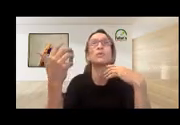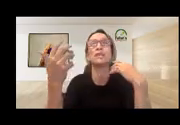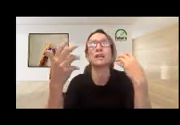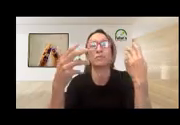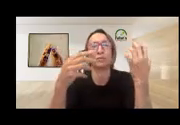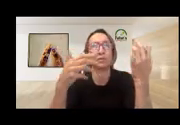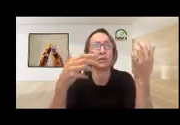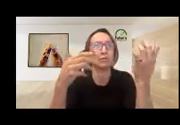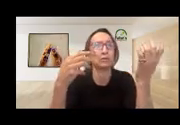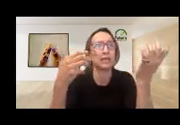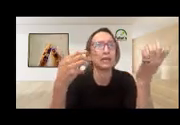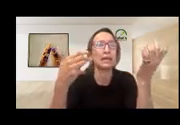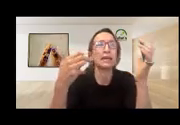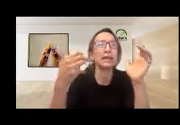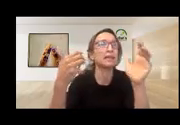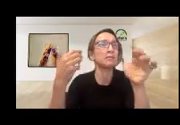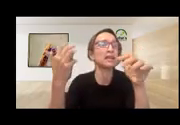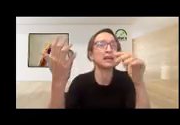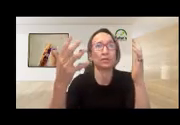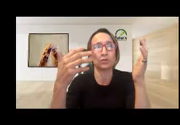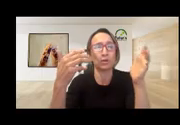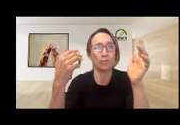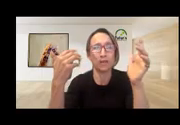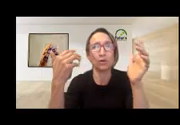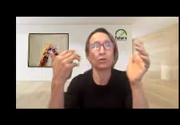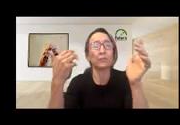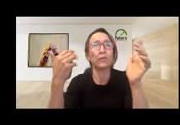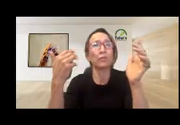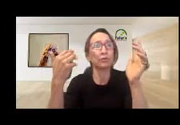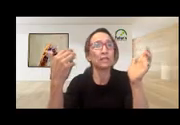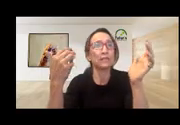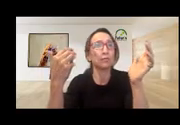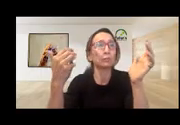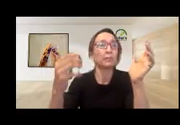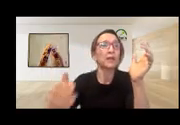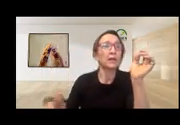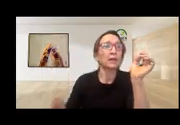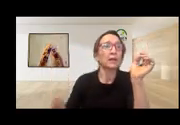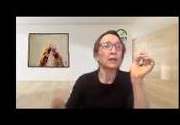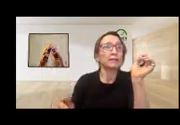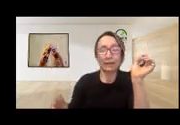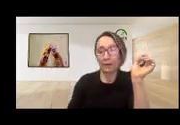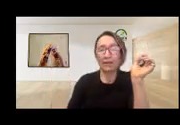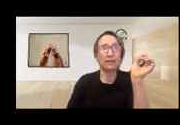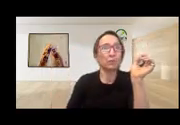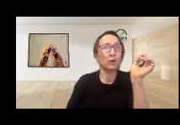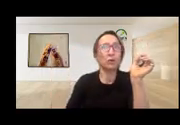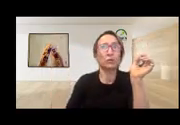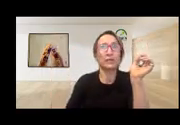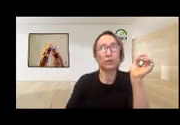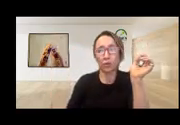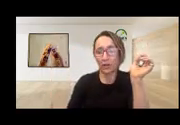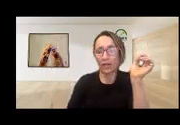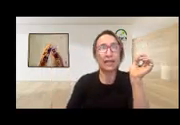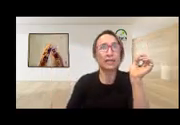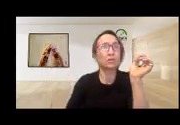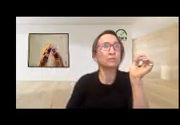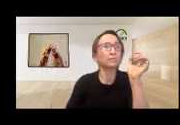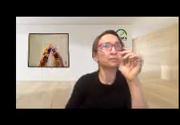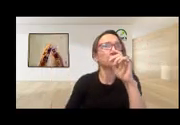son ambientes muy dinámicos y vemos que en 10.000 años esto ha cambiado muchísimo. ¿Qué más les puedo